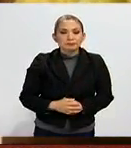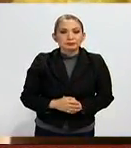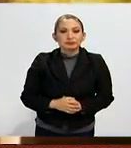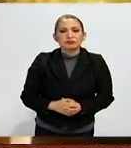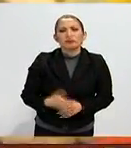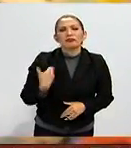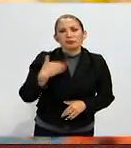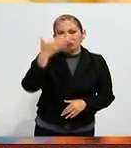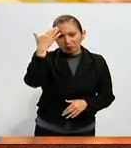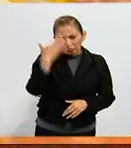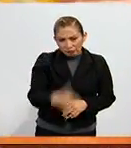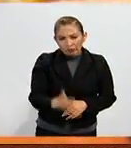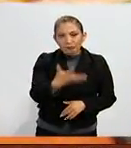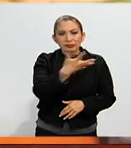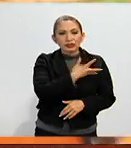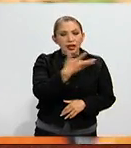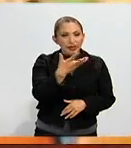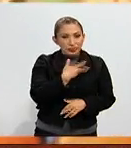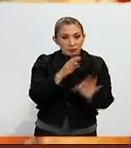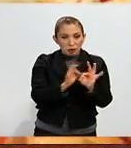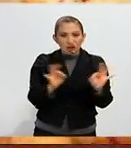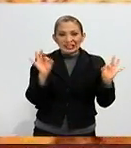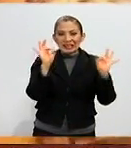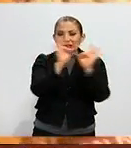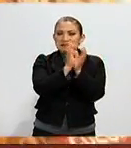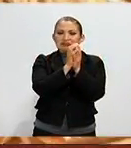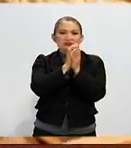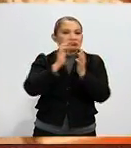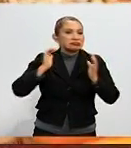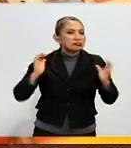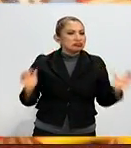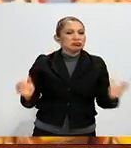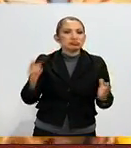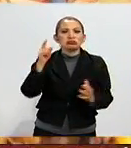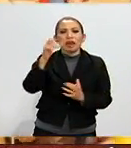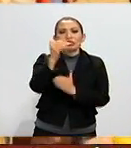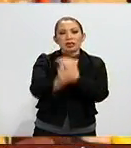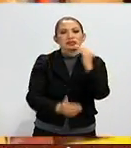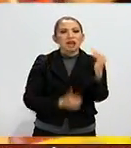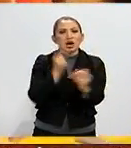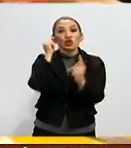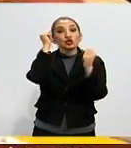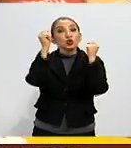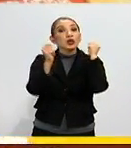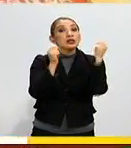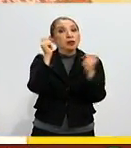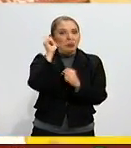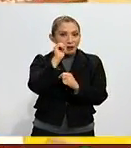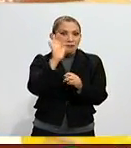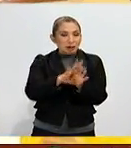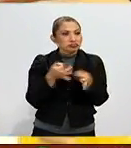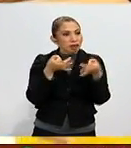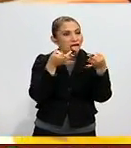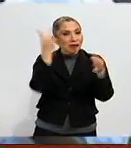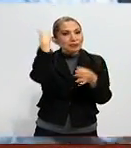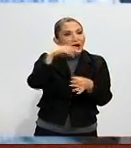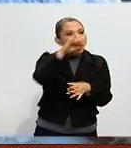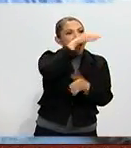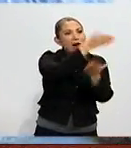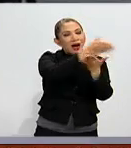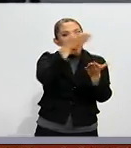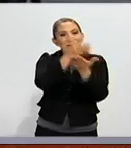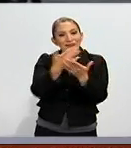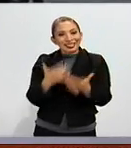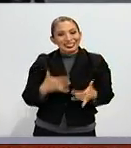Sí. Sabemos también que tiene una importancia muy grande en el desarrollo del turismo, porque siempre más personas viajan con